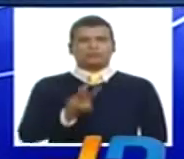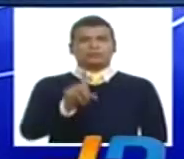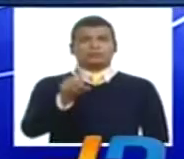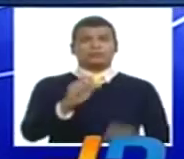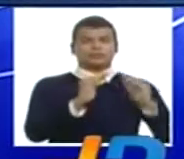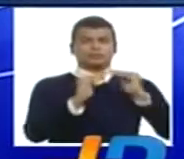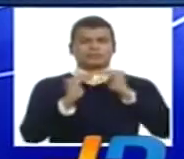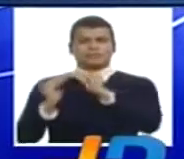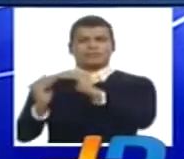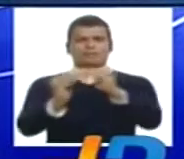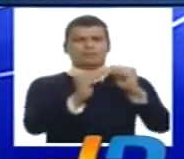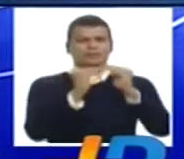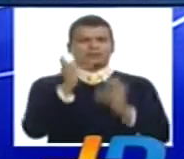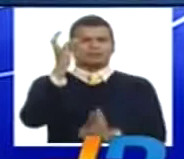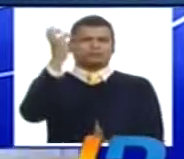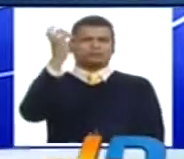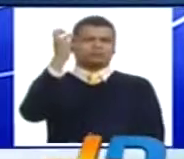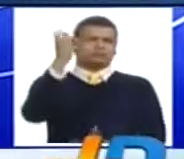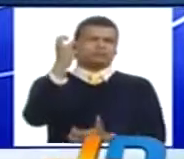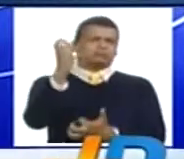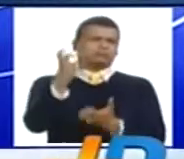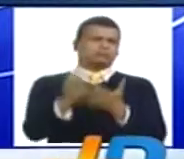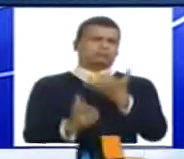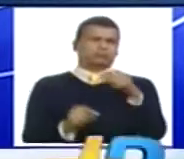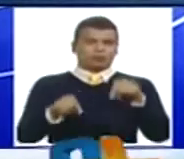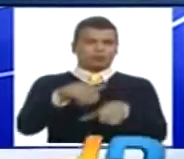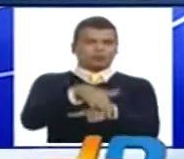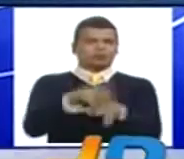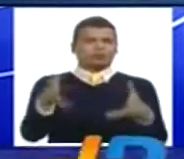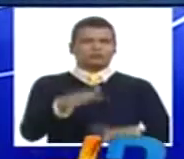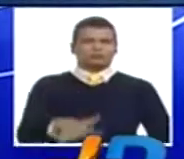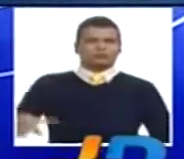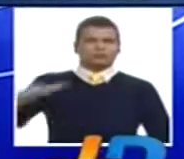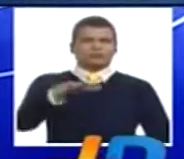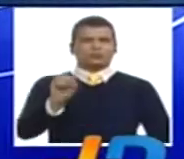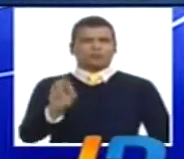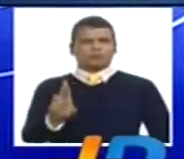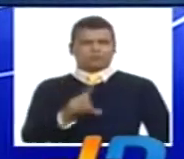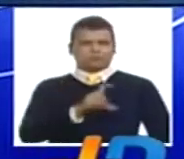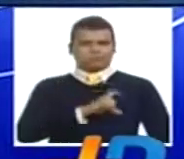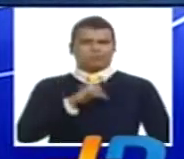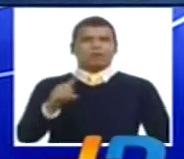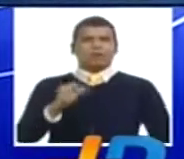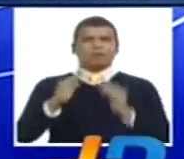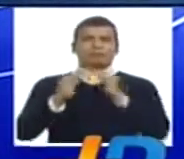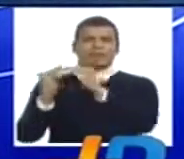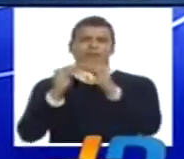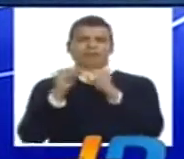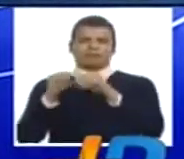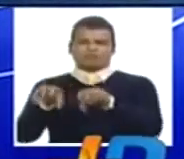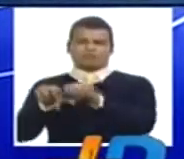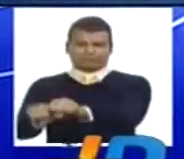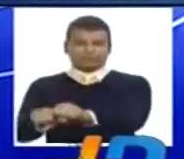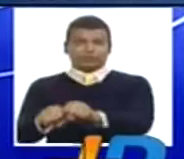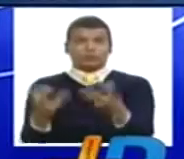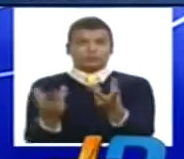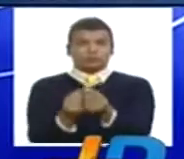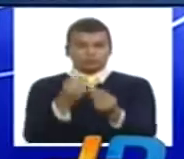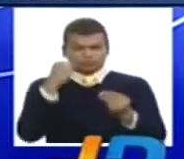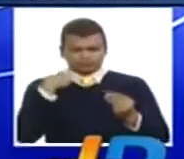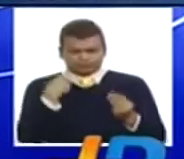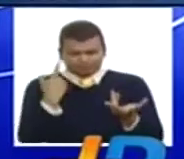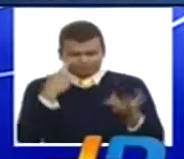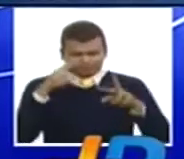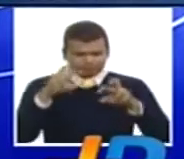Seis viviendas fueron arrasadas por un incendio que se registró esta tarde en una zona de invasión del oriente de Cali. Las autoridades investigan las causas